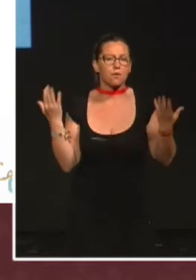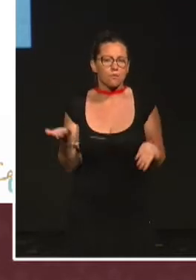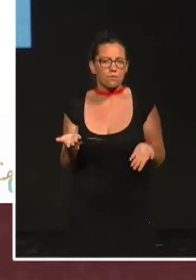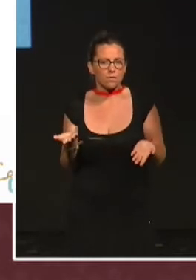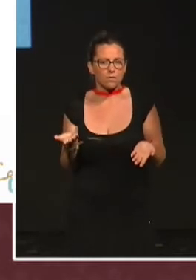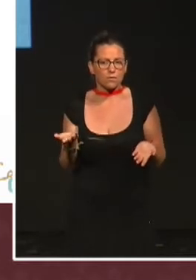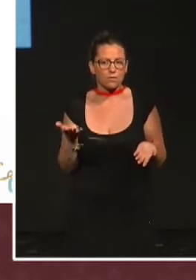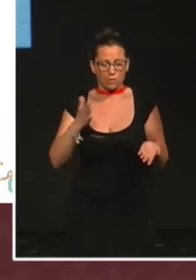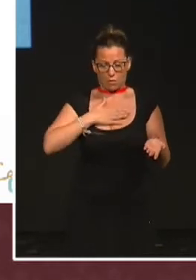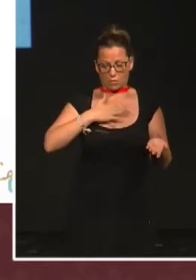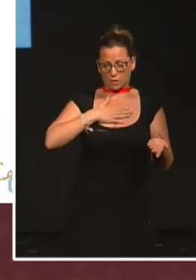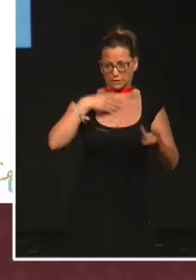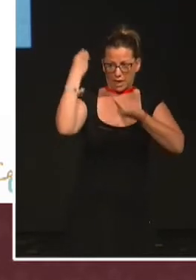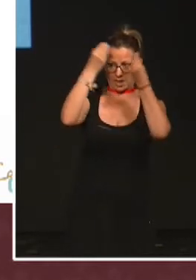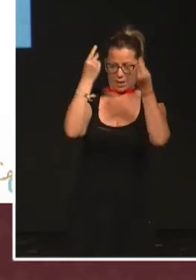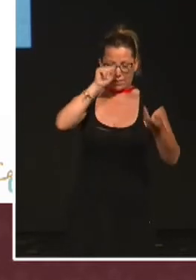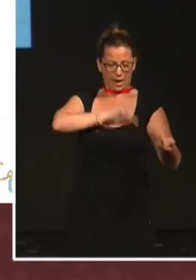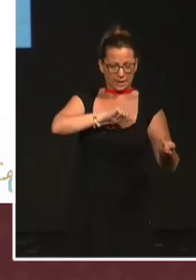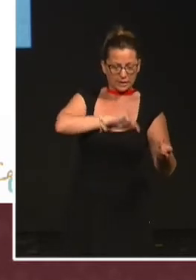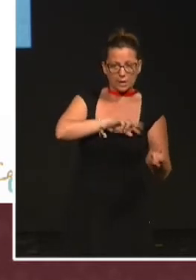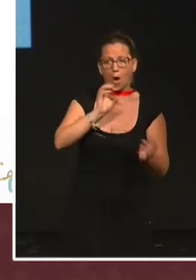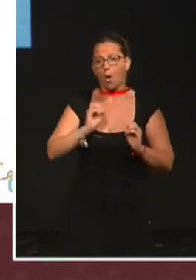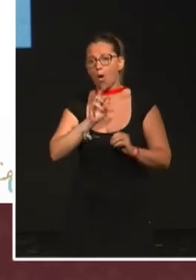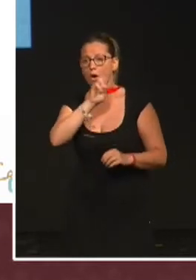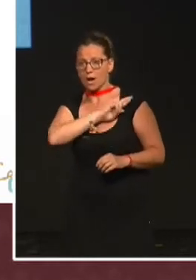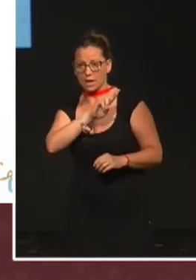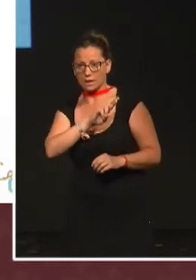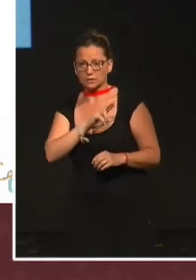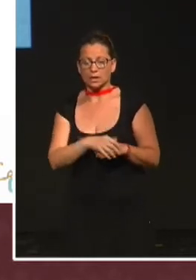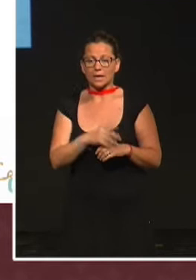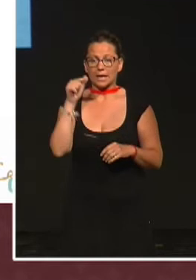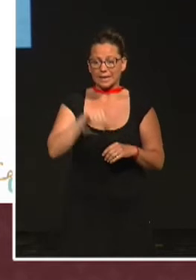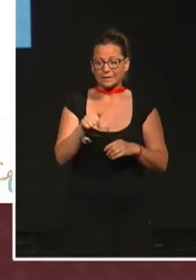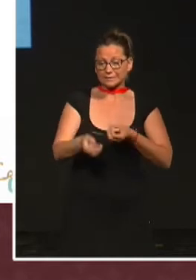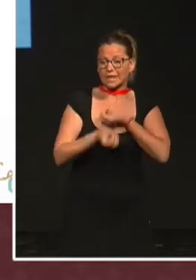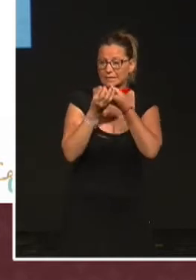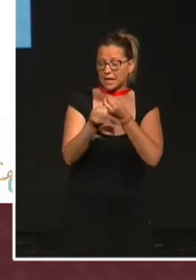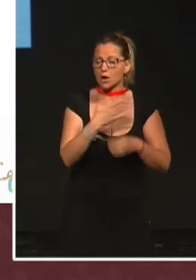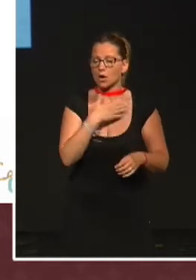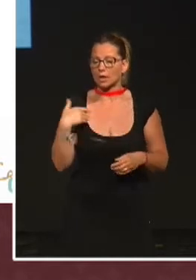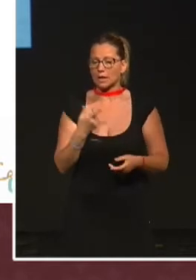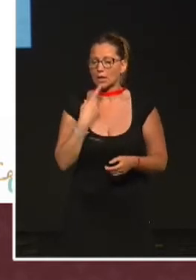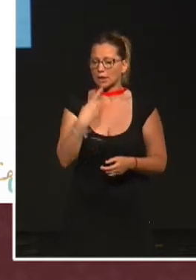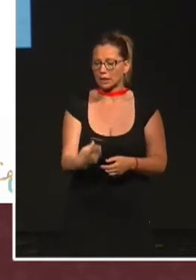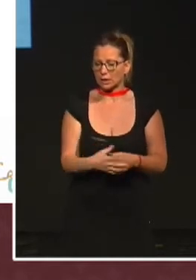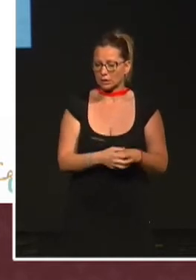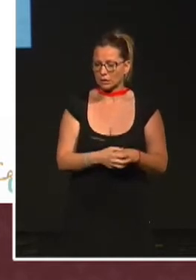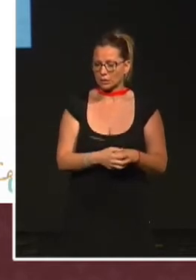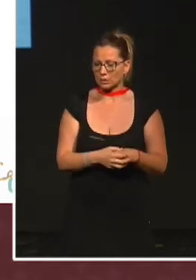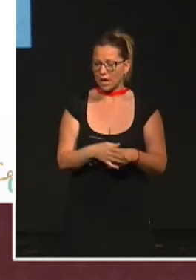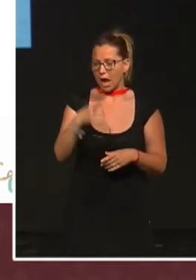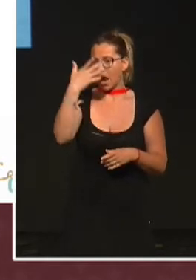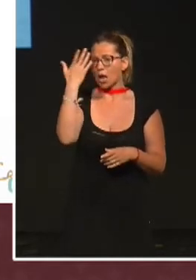nuestras creencias, tanto éticas como religiosas. En esta charla, yo lo que quiero hablar es de lo que es el